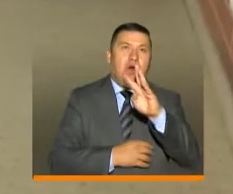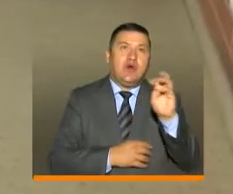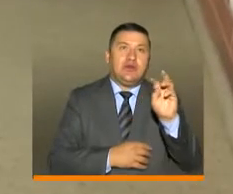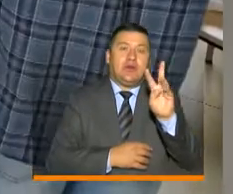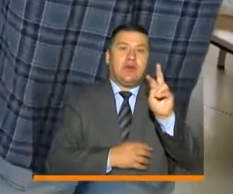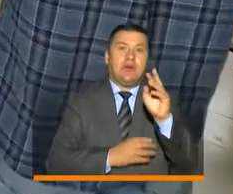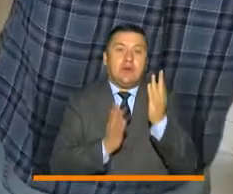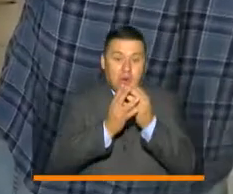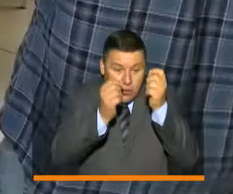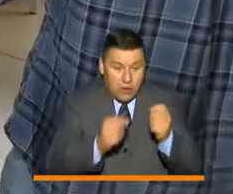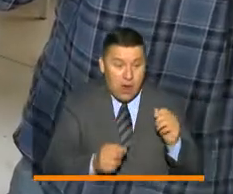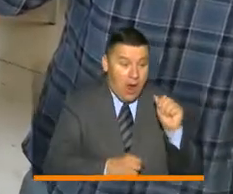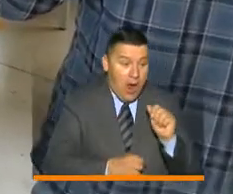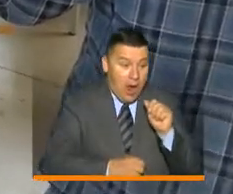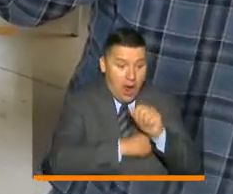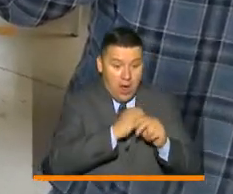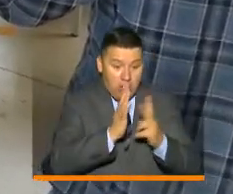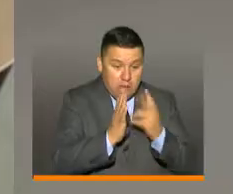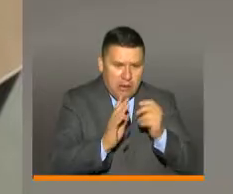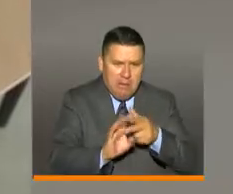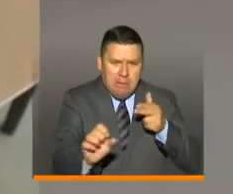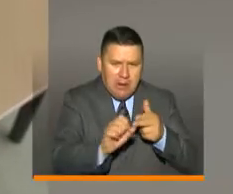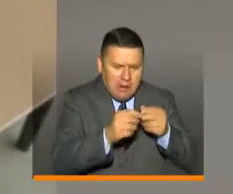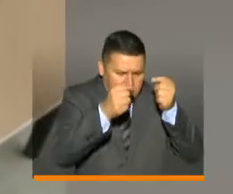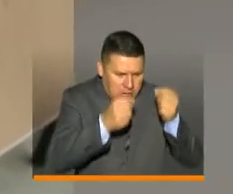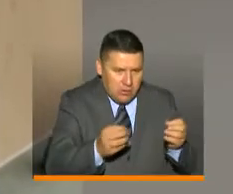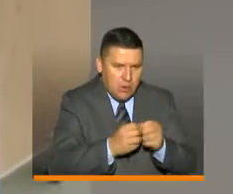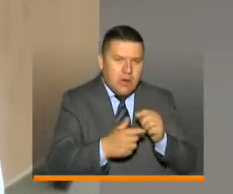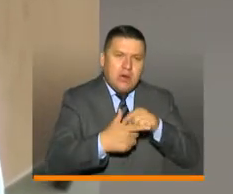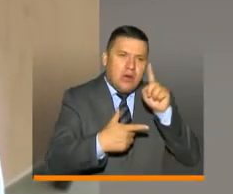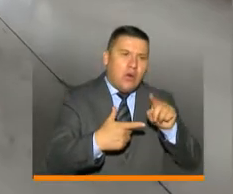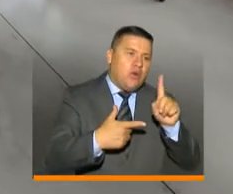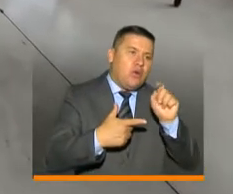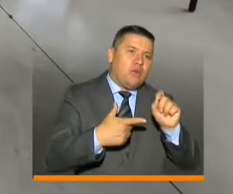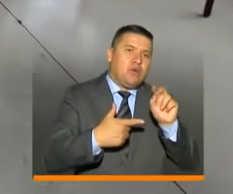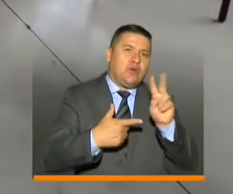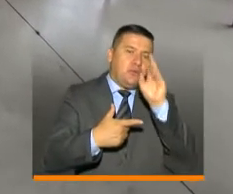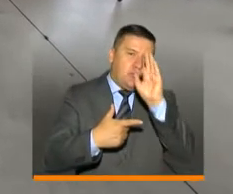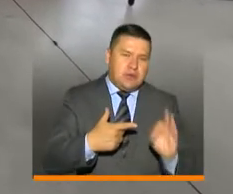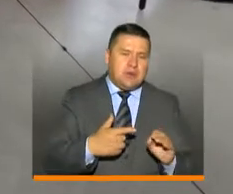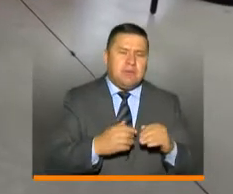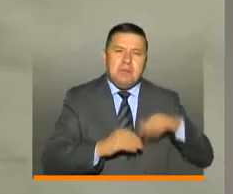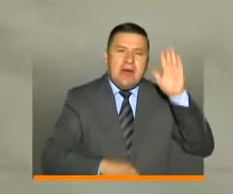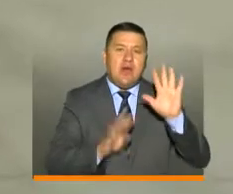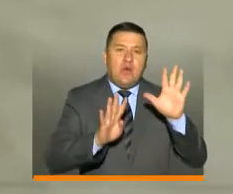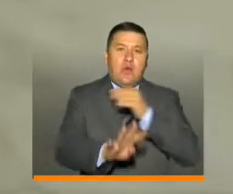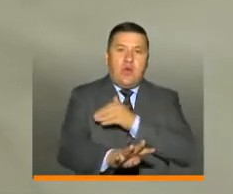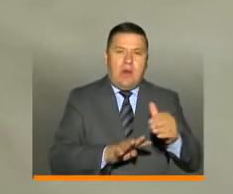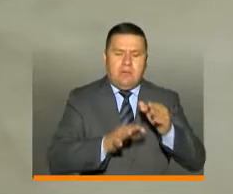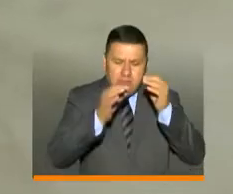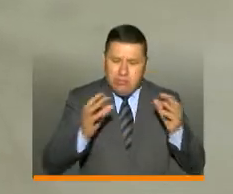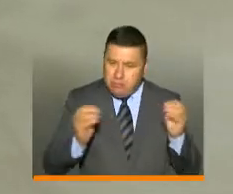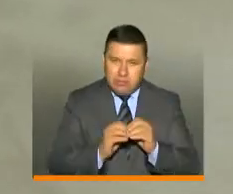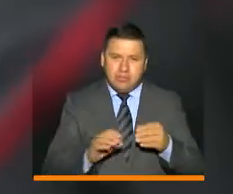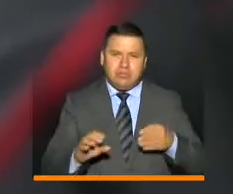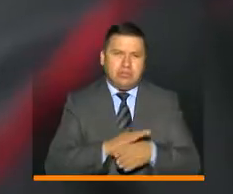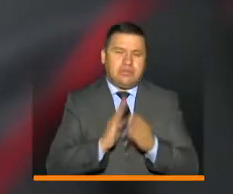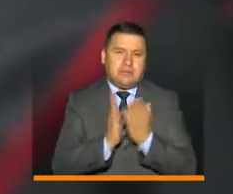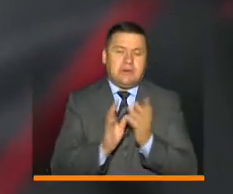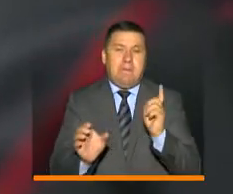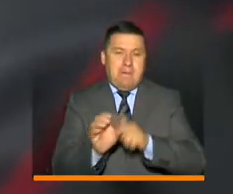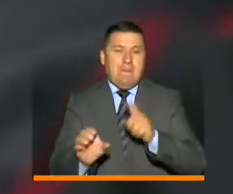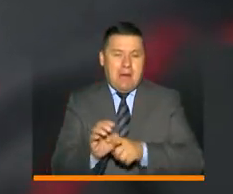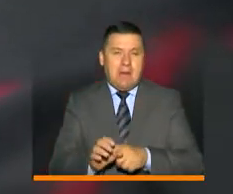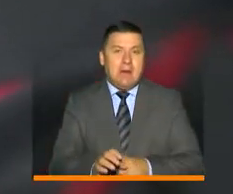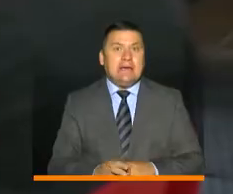niños retirados a agosto de 2020, lo que representa el 1.1% de los más de 9 millones de estudiantes del sistema, cifras